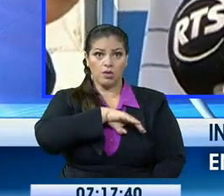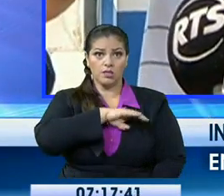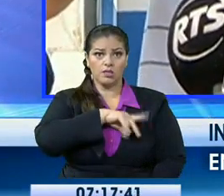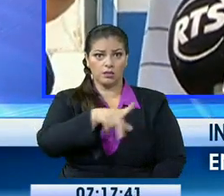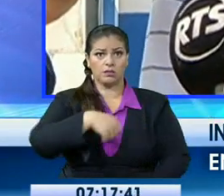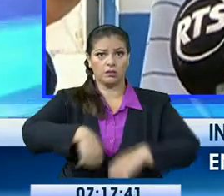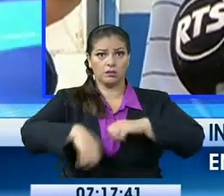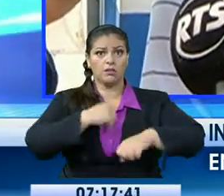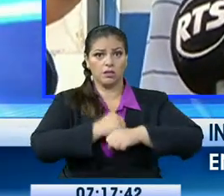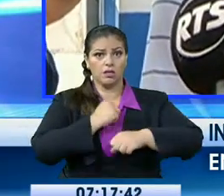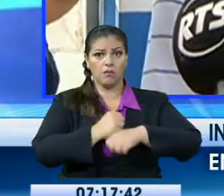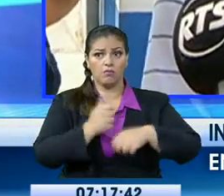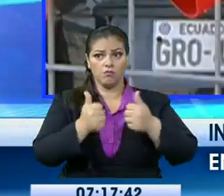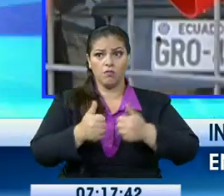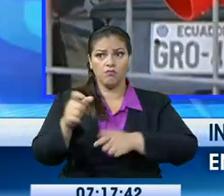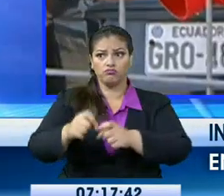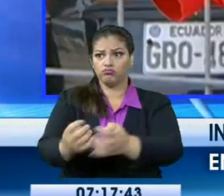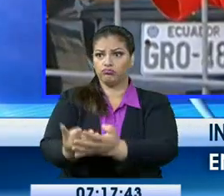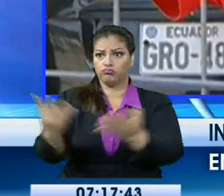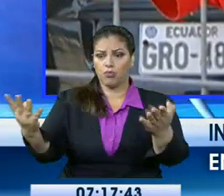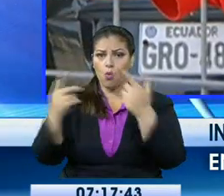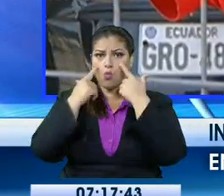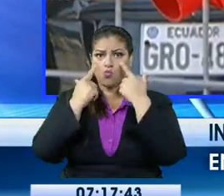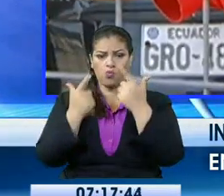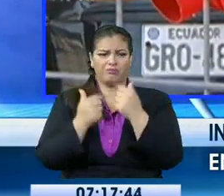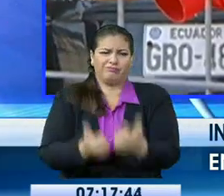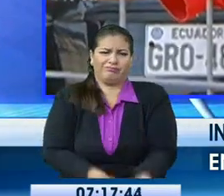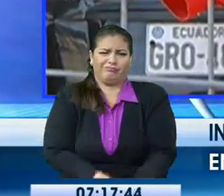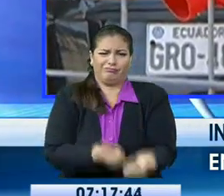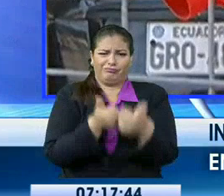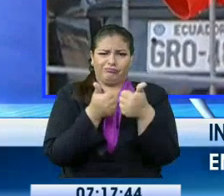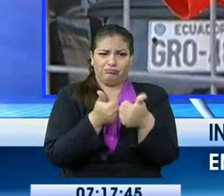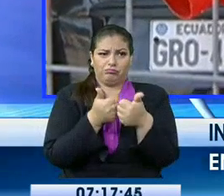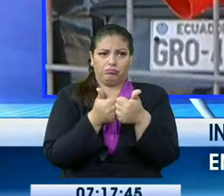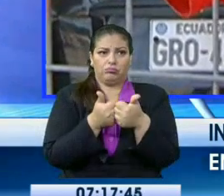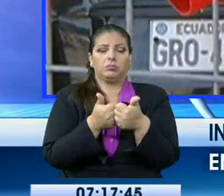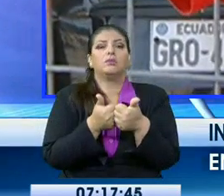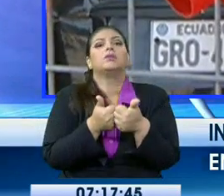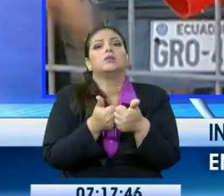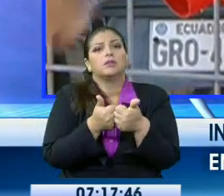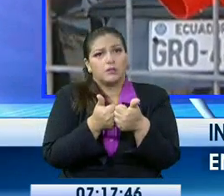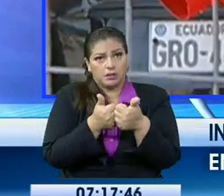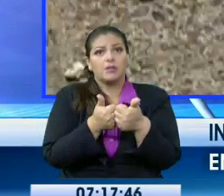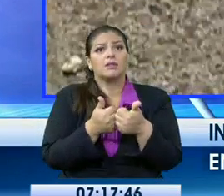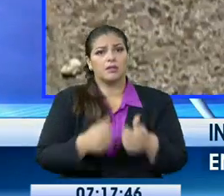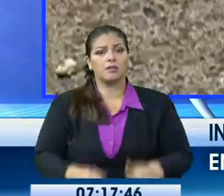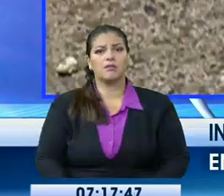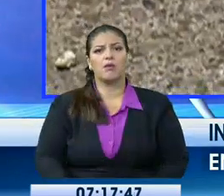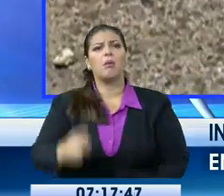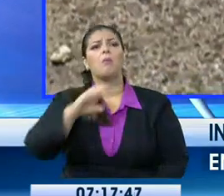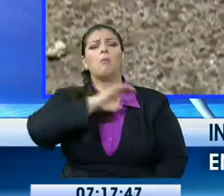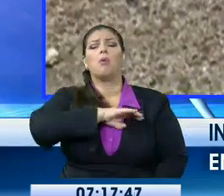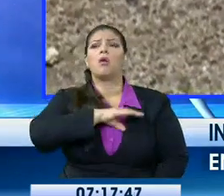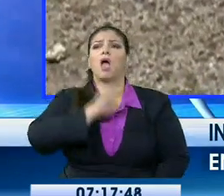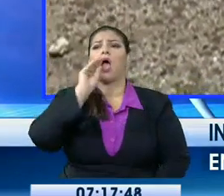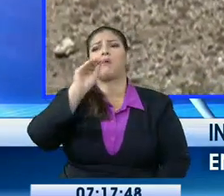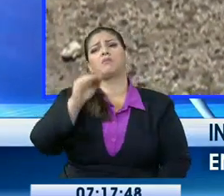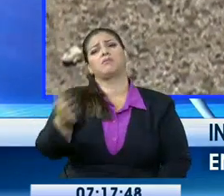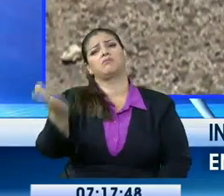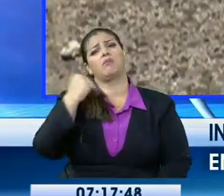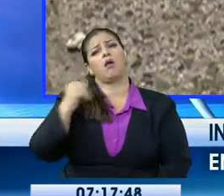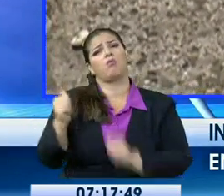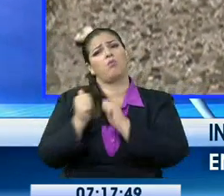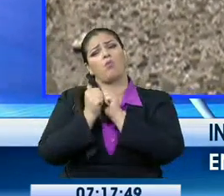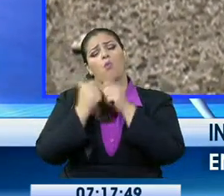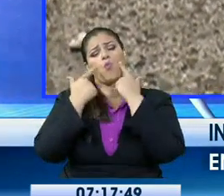la seguridad de la ciudadanía, pero incluso hemos visto cómo, pidiendo custodia policial para llevar sumas importantes,